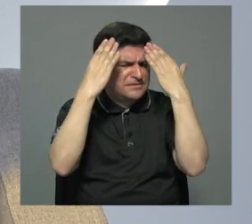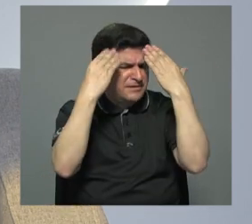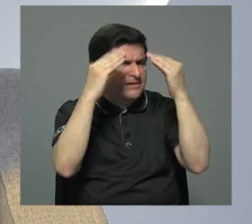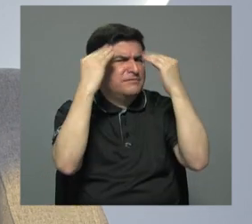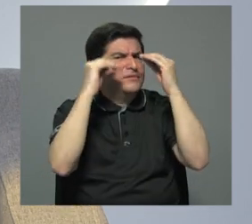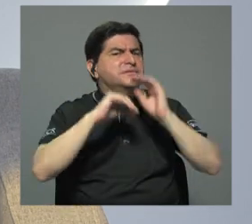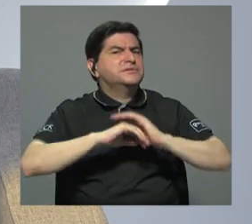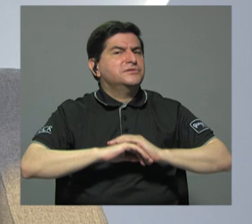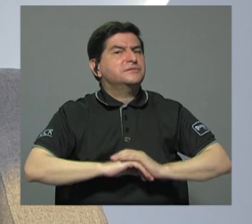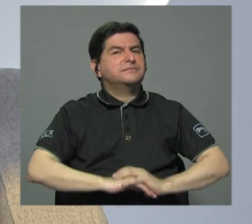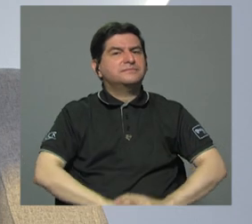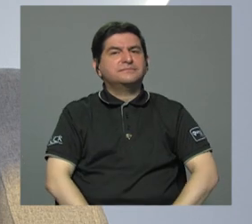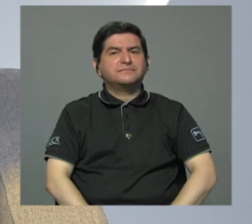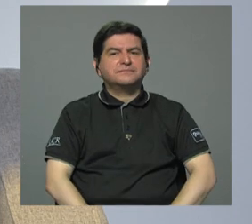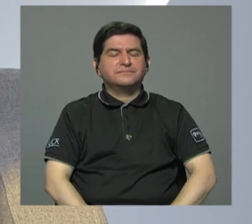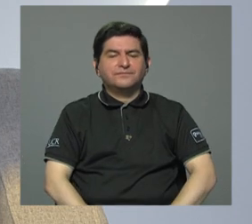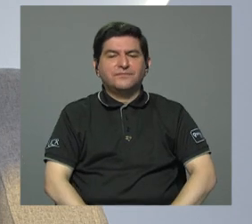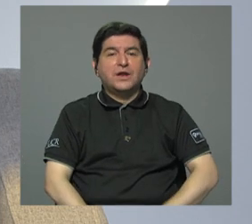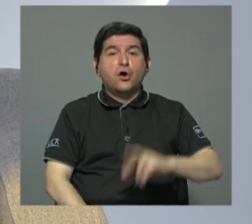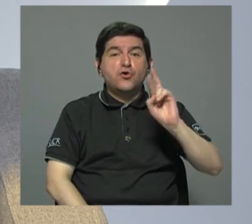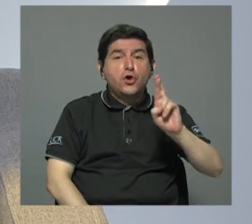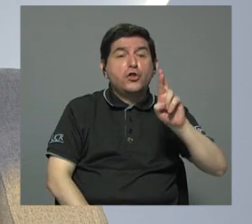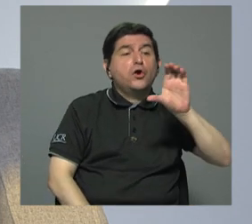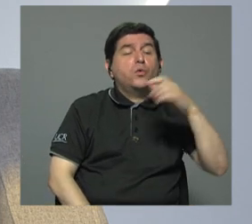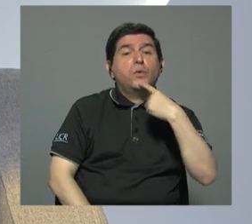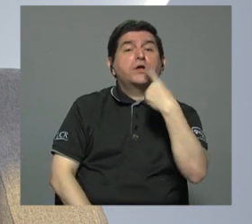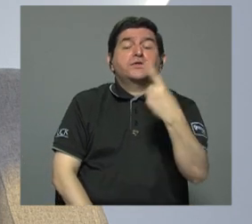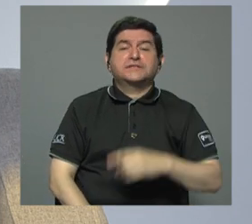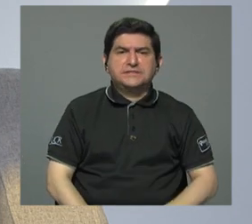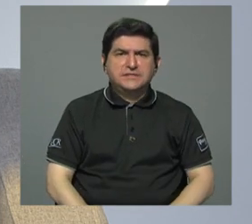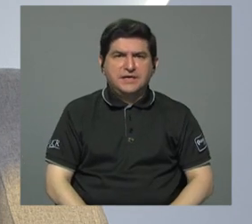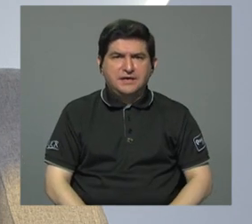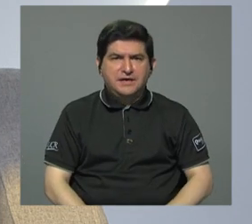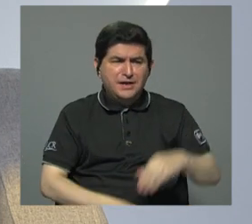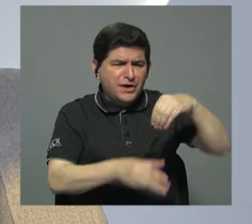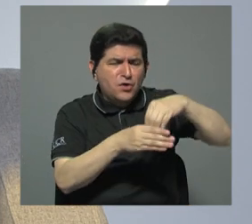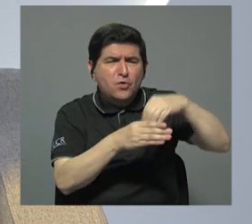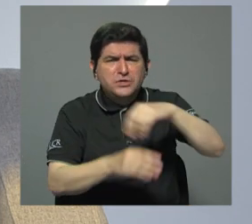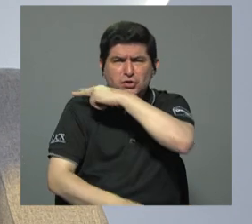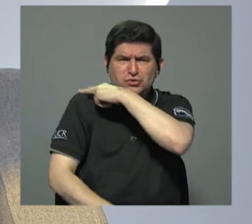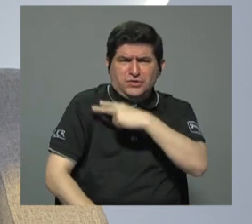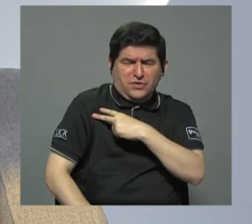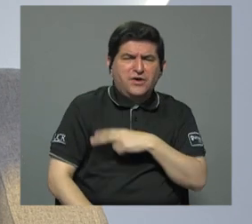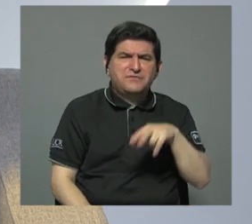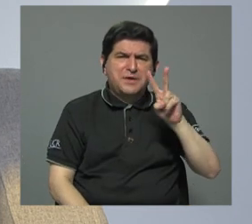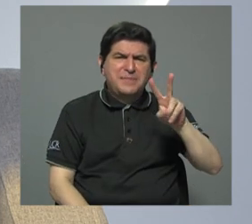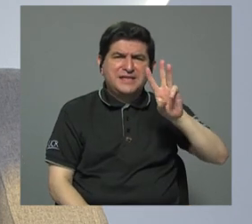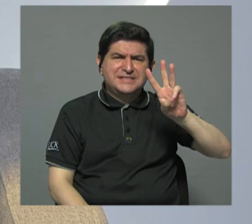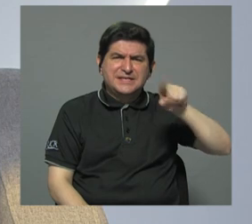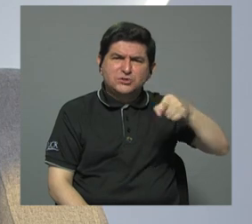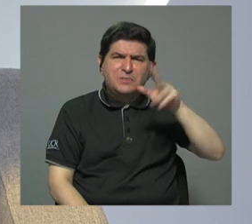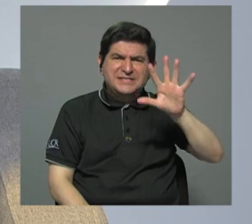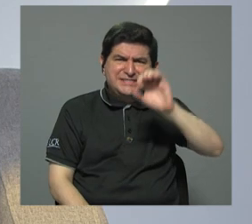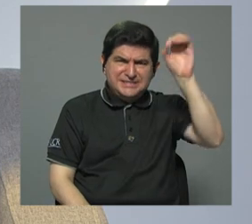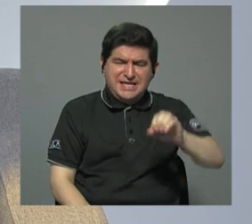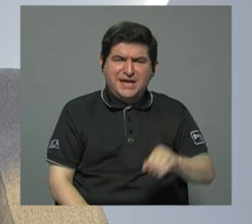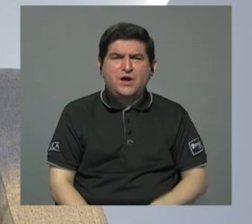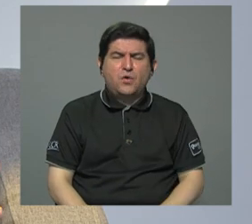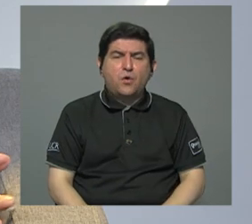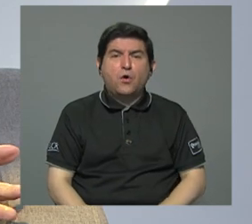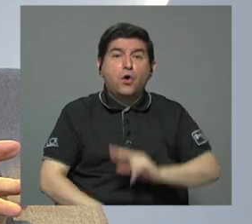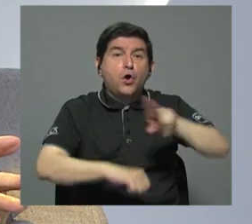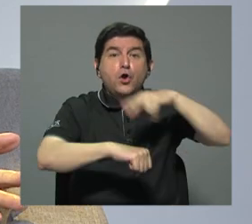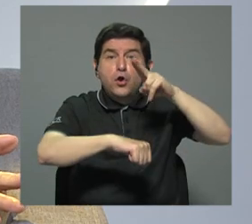información. Don Rodrigo Cubero dijo que la contribución patronal en el país es del 26,5%, mientras que el